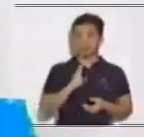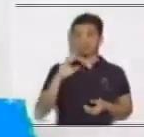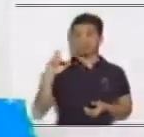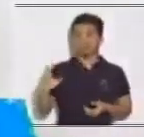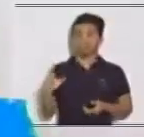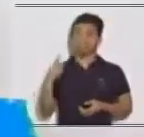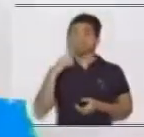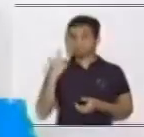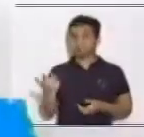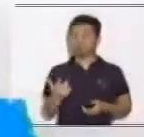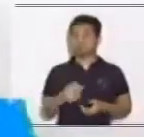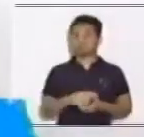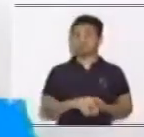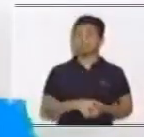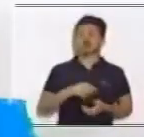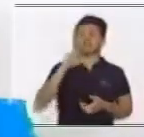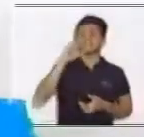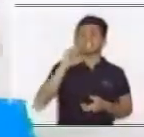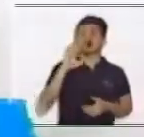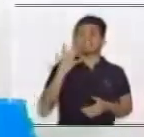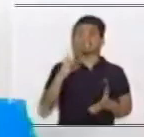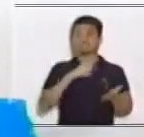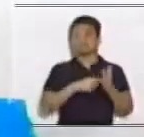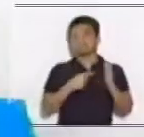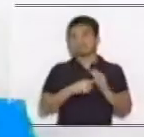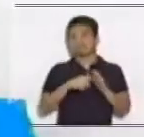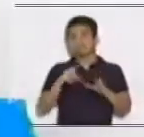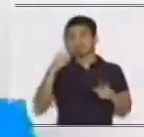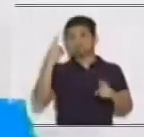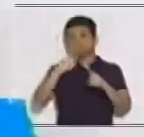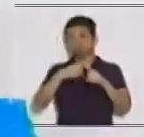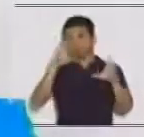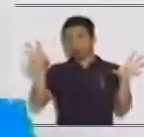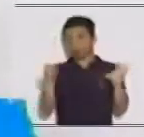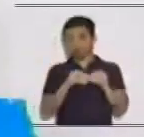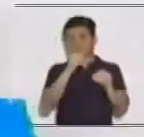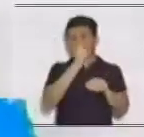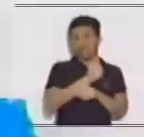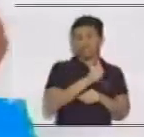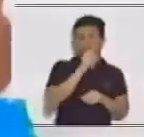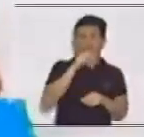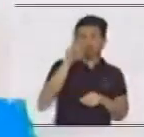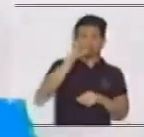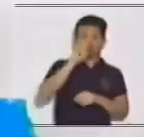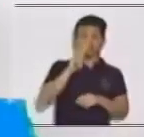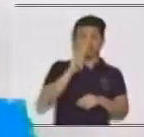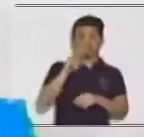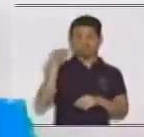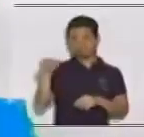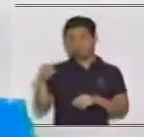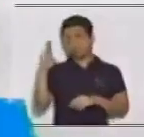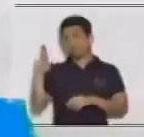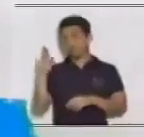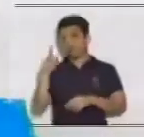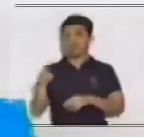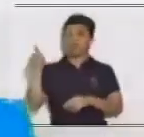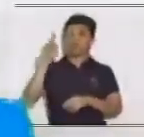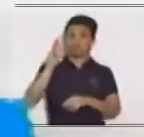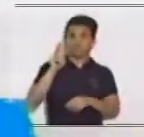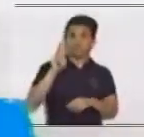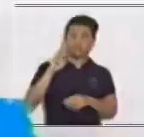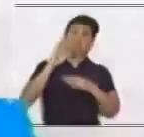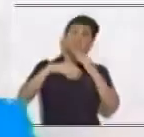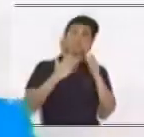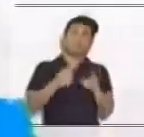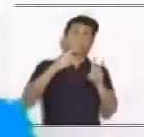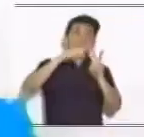Pero ya saben que C es esto. Es el resultado de la raíz cuadrada de sumar el cuadrado de